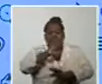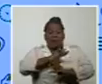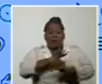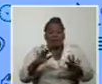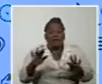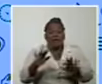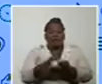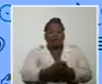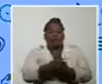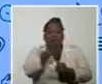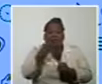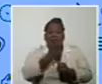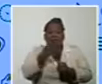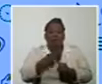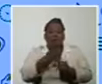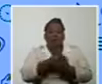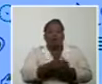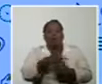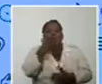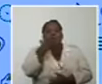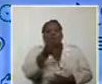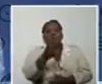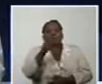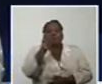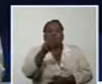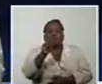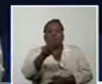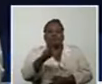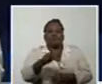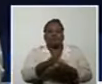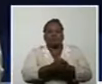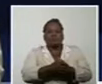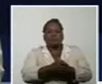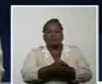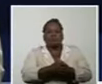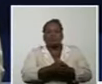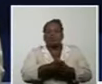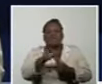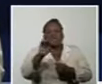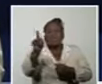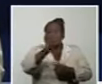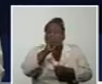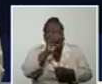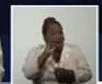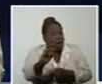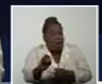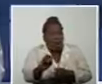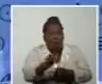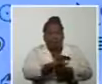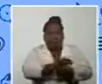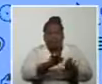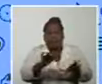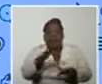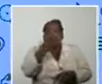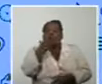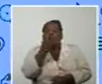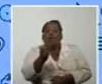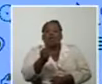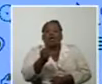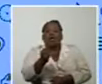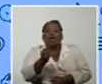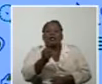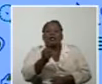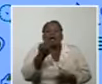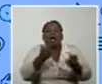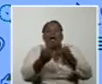No obstante a eso, nos gustaría comentar... Yorina te está diciendo que no. No. Nos gustaría comentar, doctor, algunos